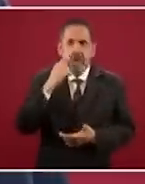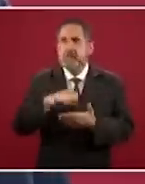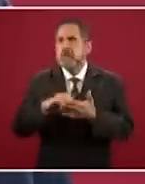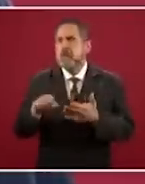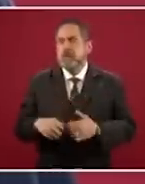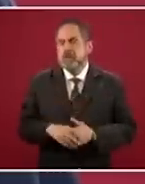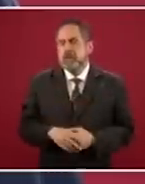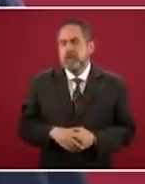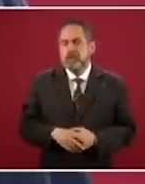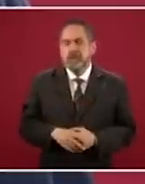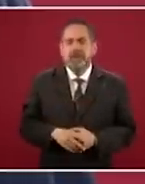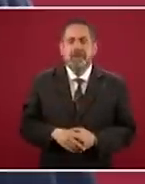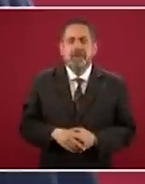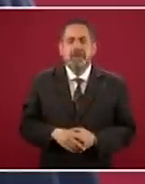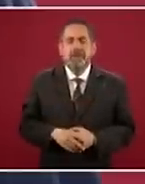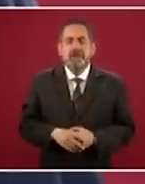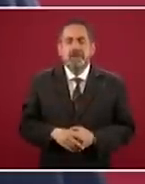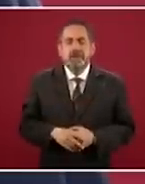hubiésemos